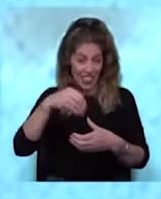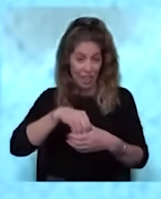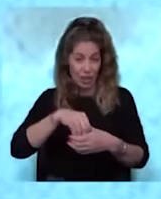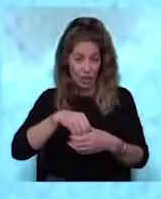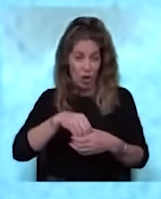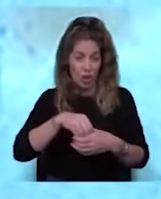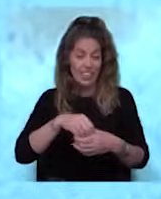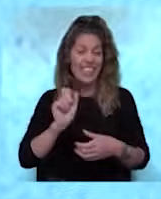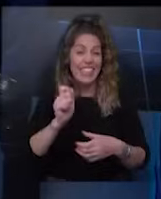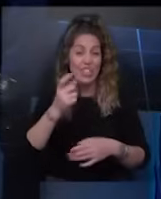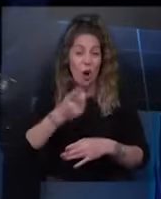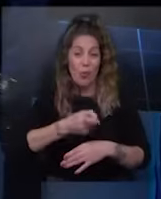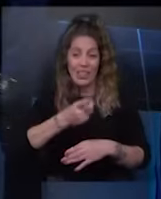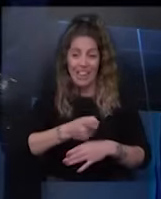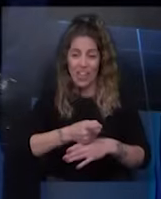los sujetos